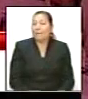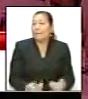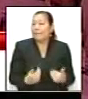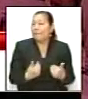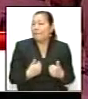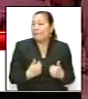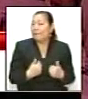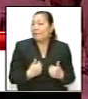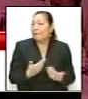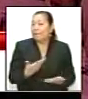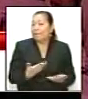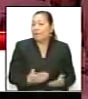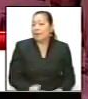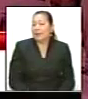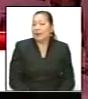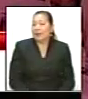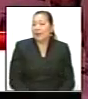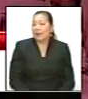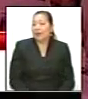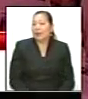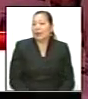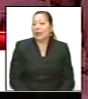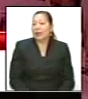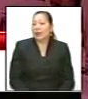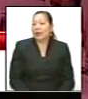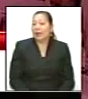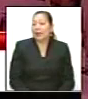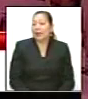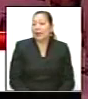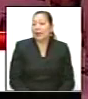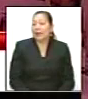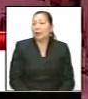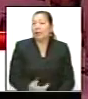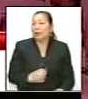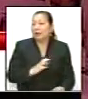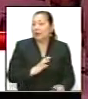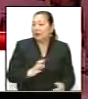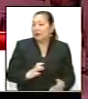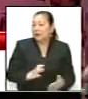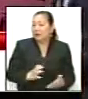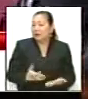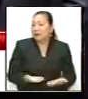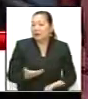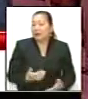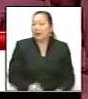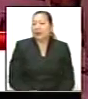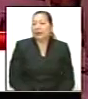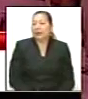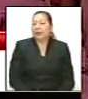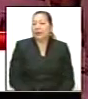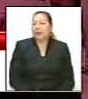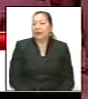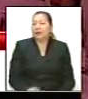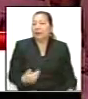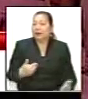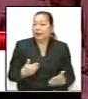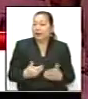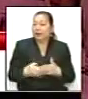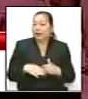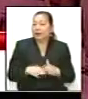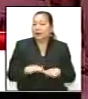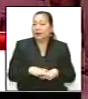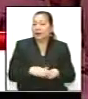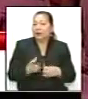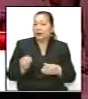tenemos, usted lo diseña así, un estado situacional. Y pone frente interno un